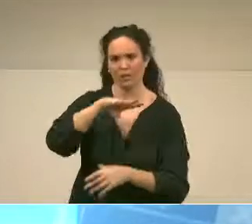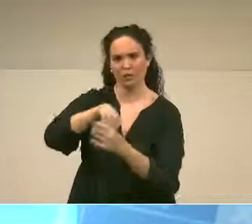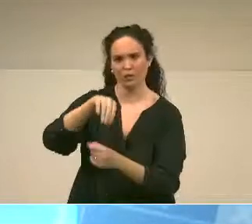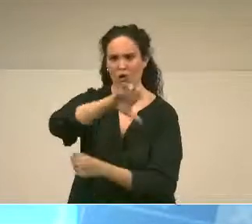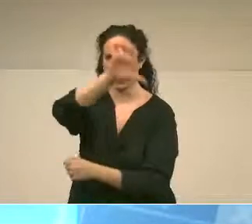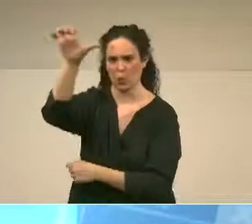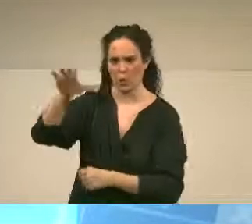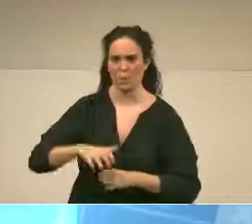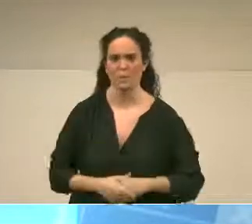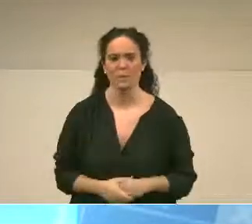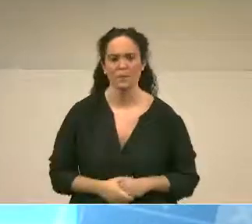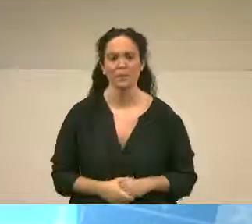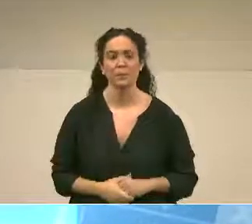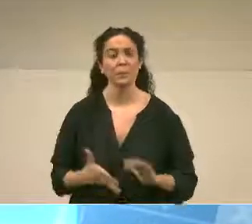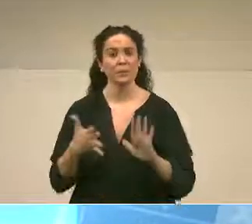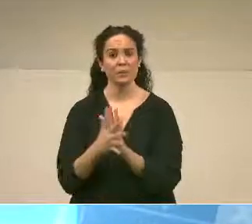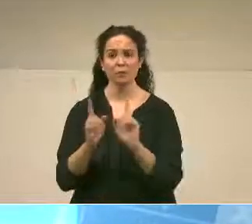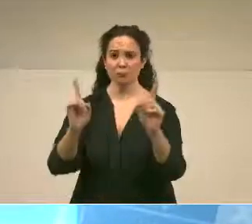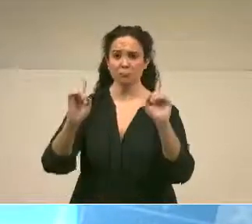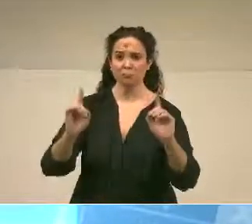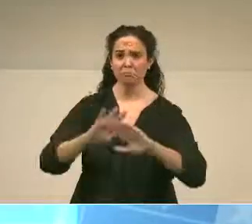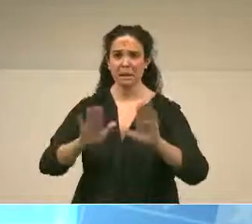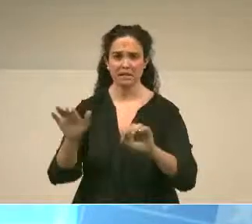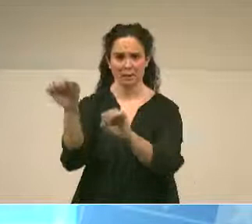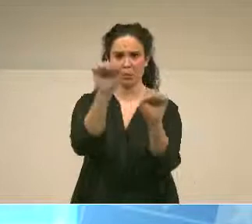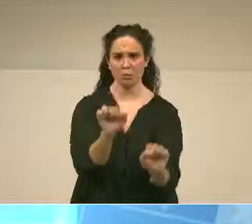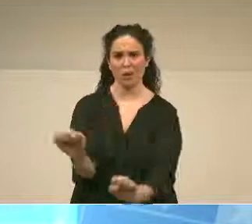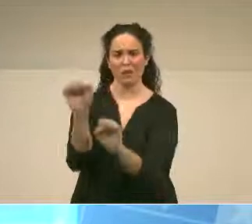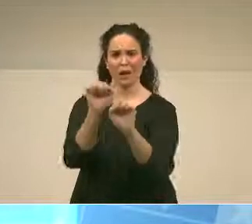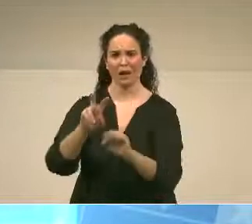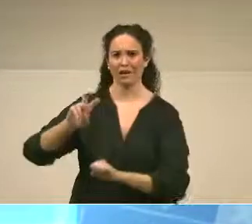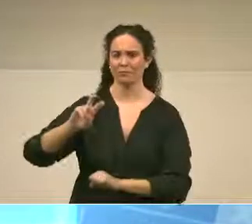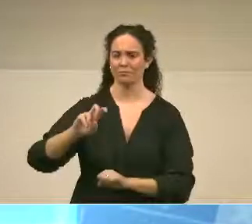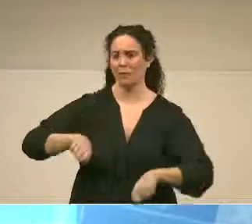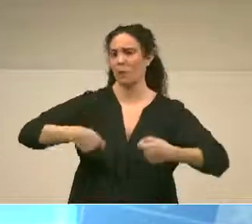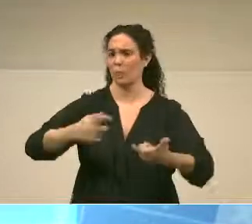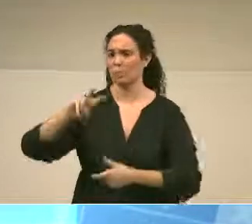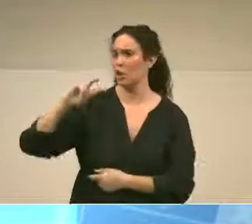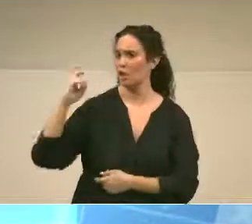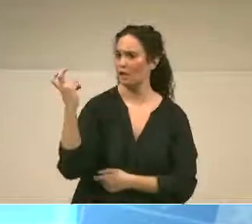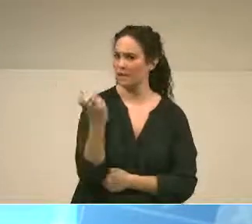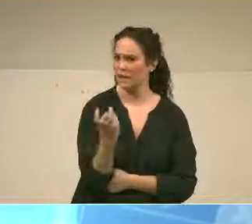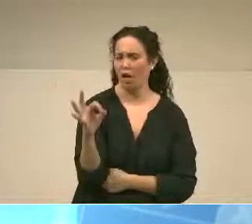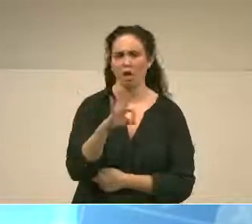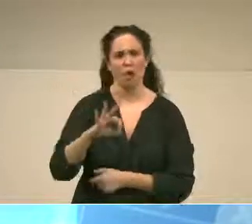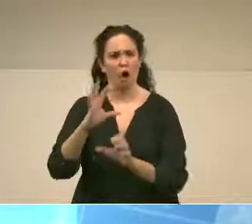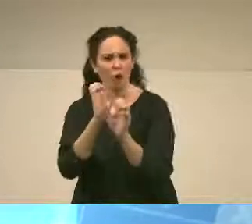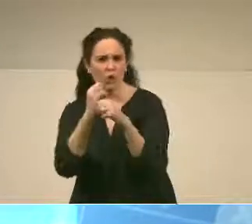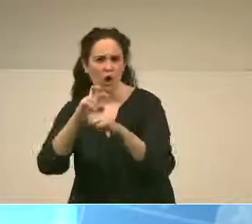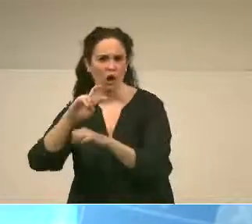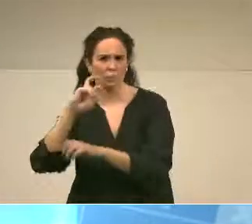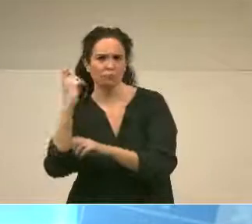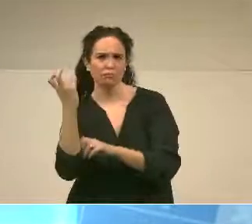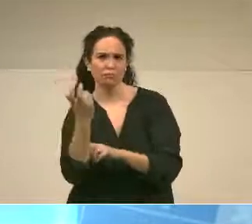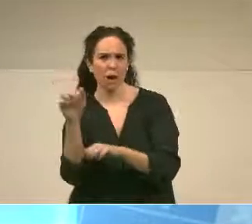Por tanto, no es solo proteger, esa biodiversidad y esa diversidad biológica que tenemos en